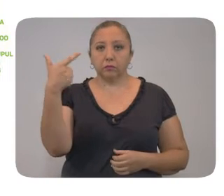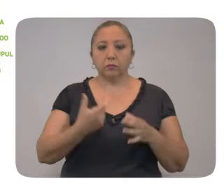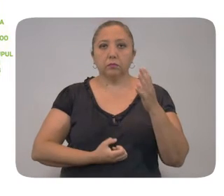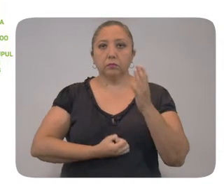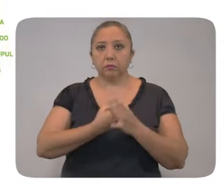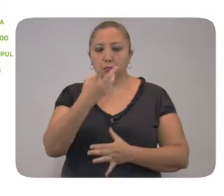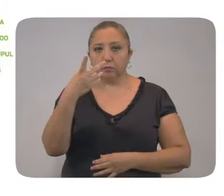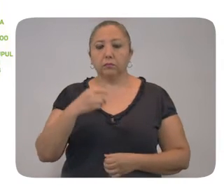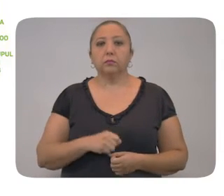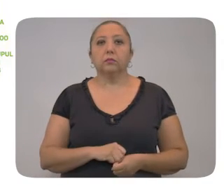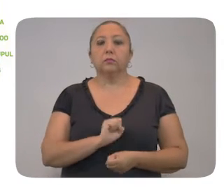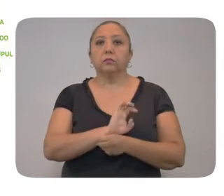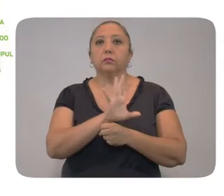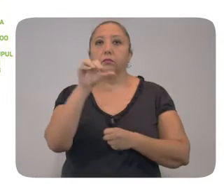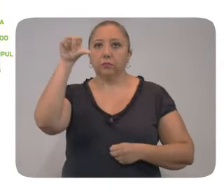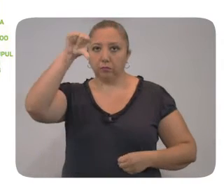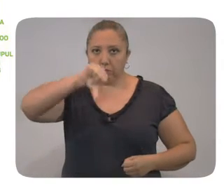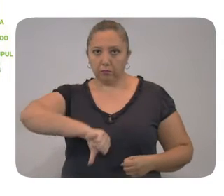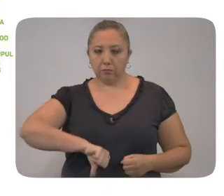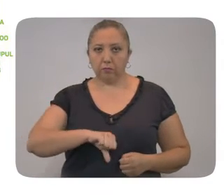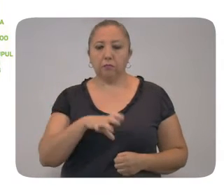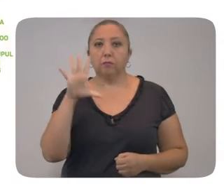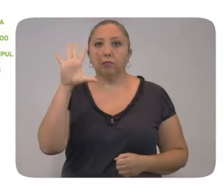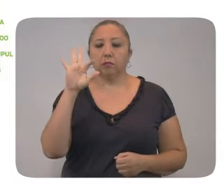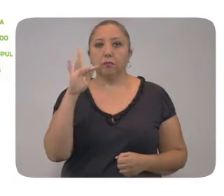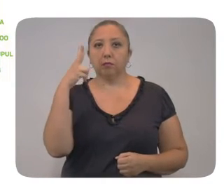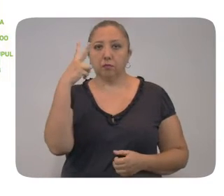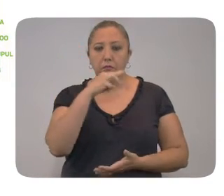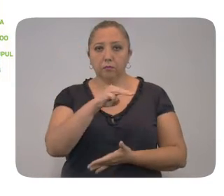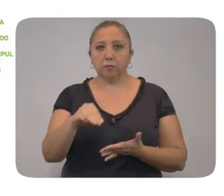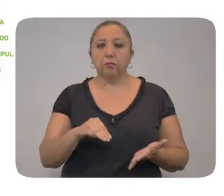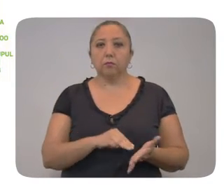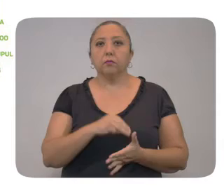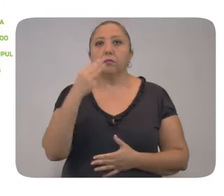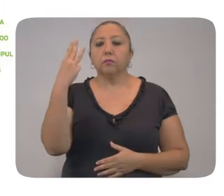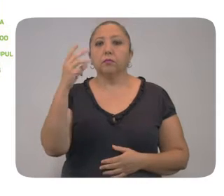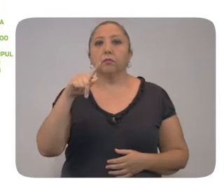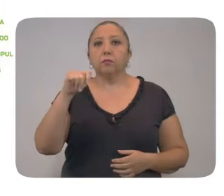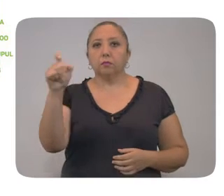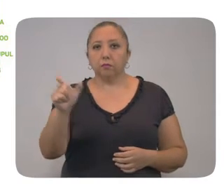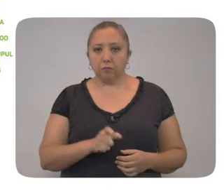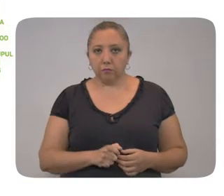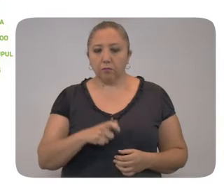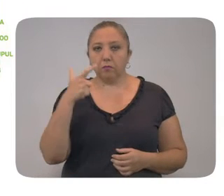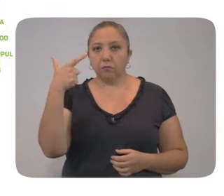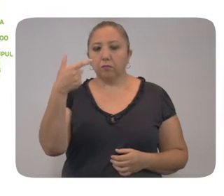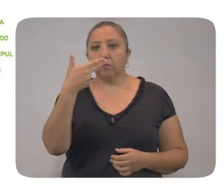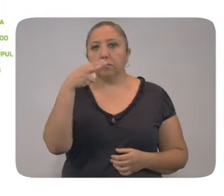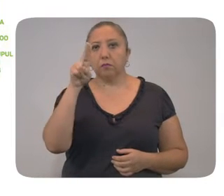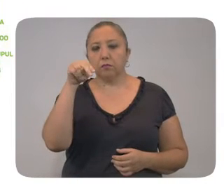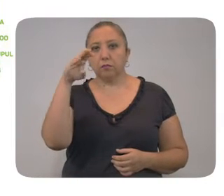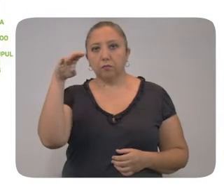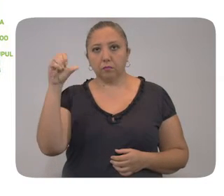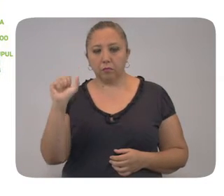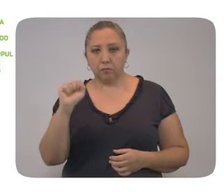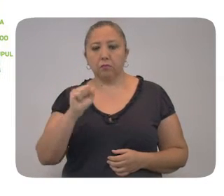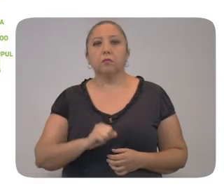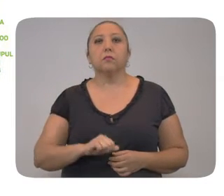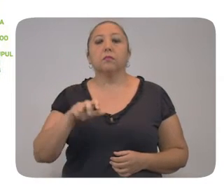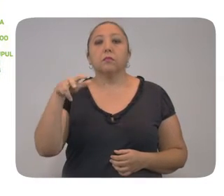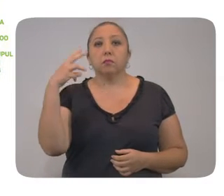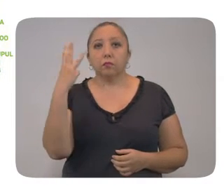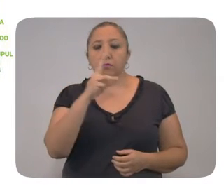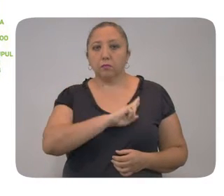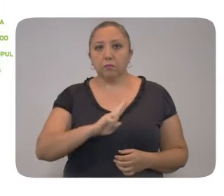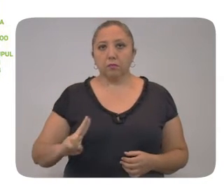nuevos casos los que se reportan hoy. 42 en Mérida, 13 en Tecash, 7 en Junucmá y Canacín, 3 en